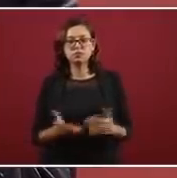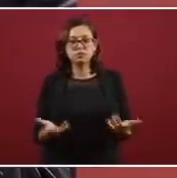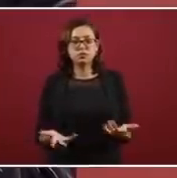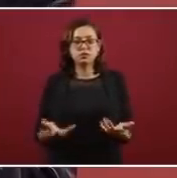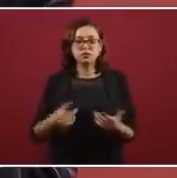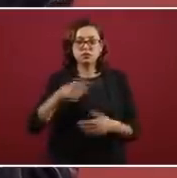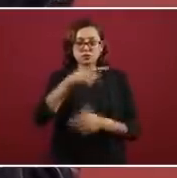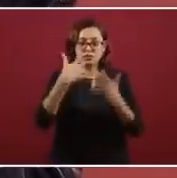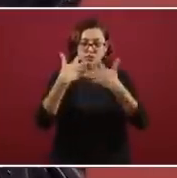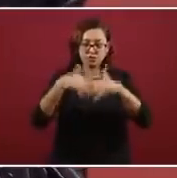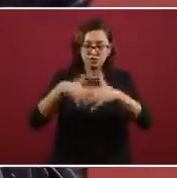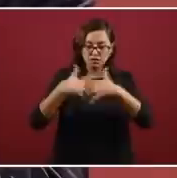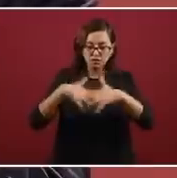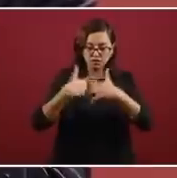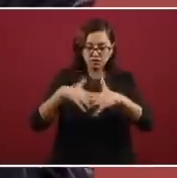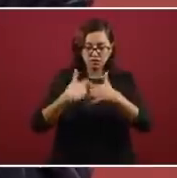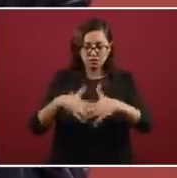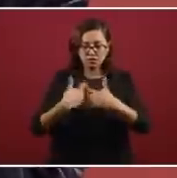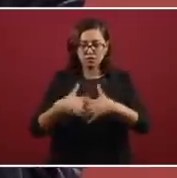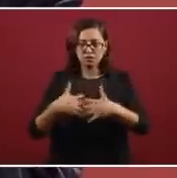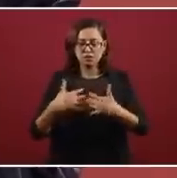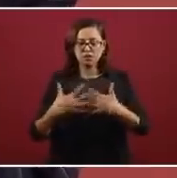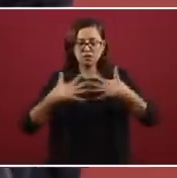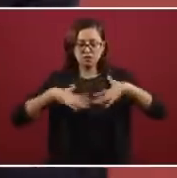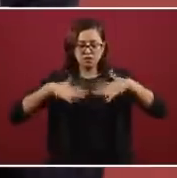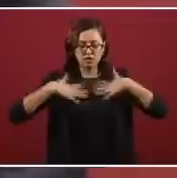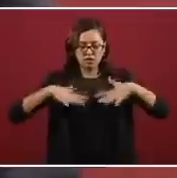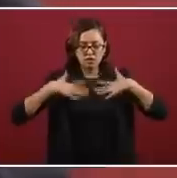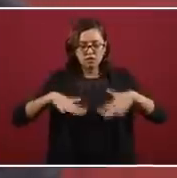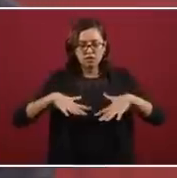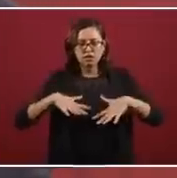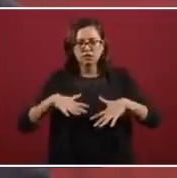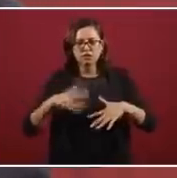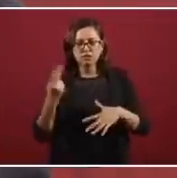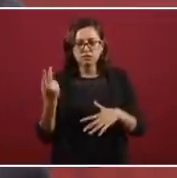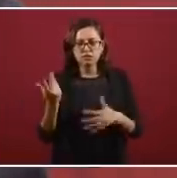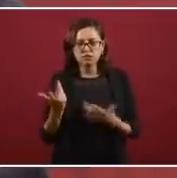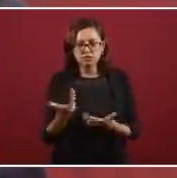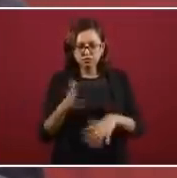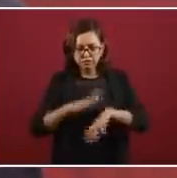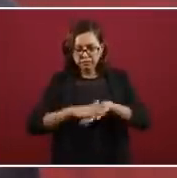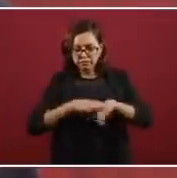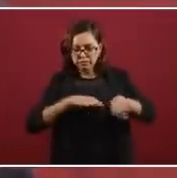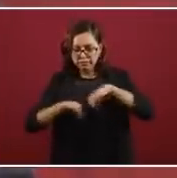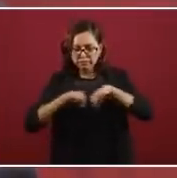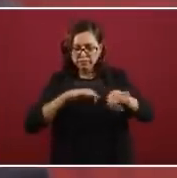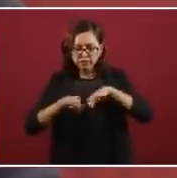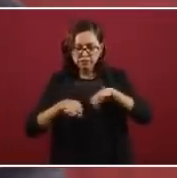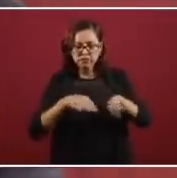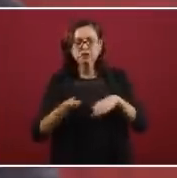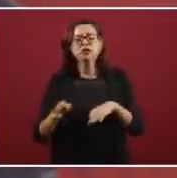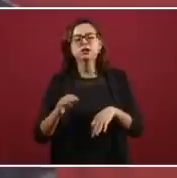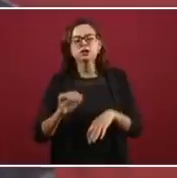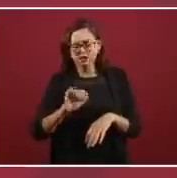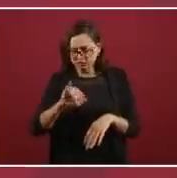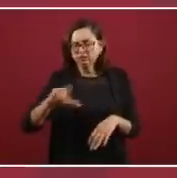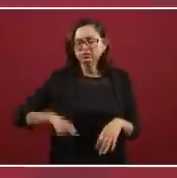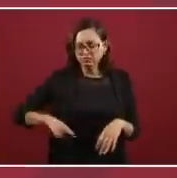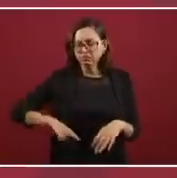manufacturera y la industria textil que genera empleos, el Estado ayuda.